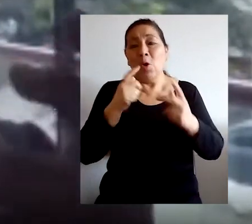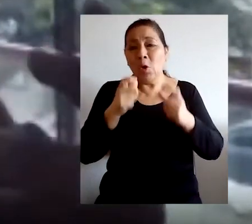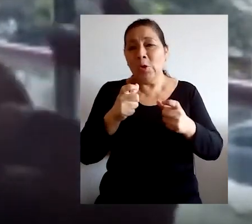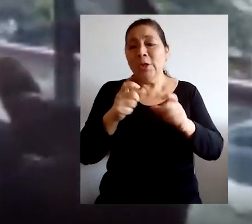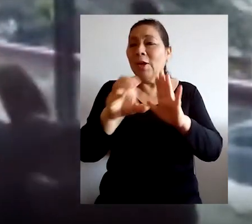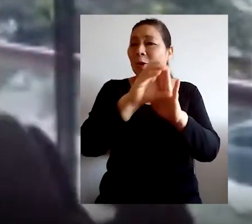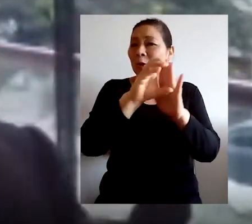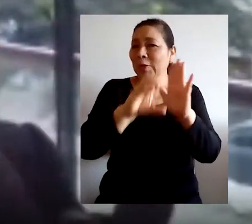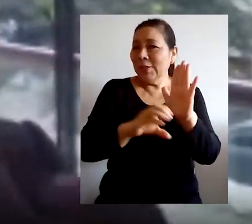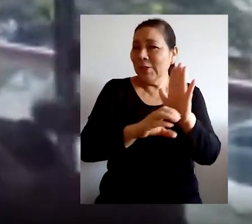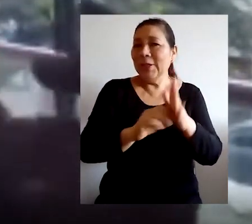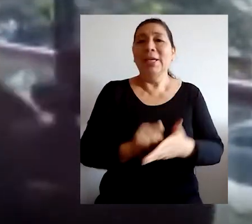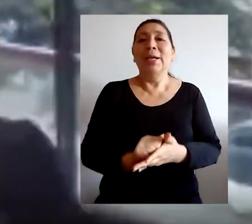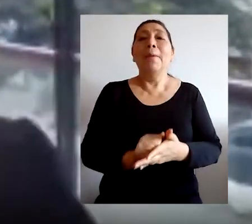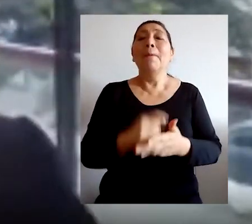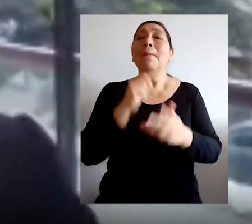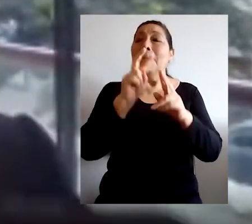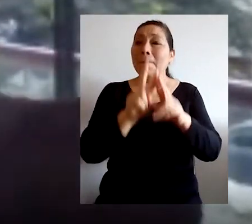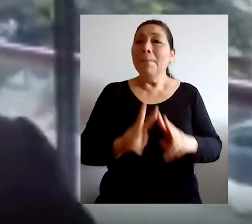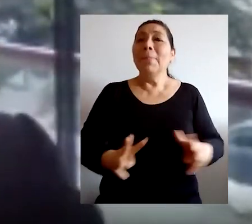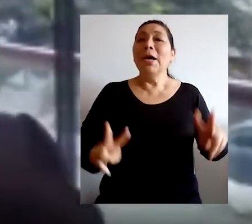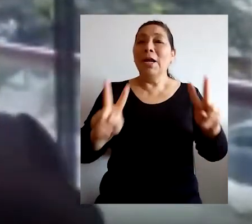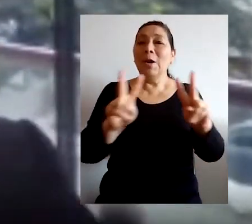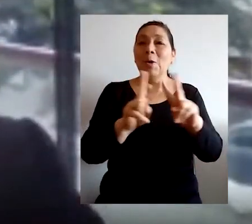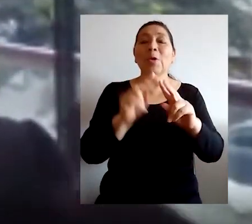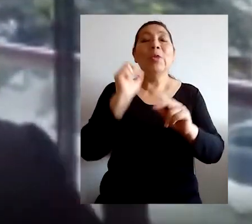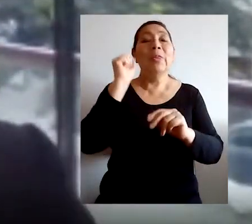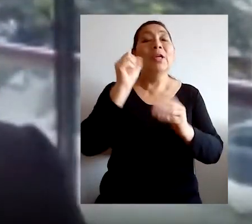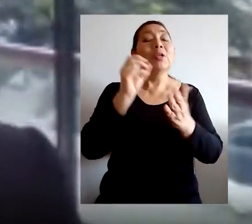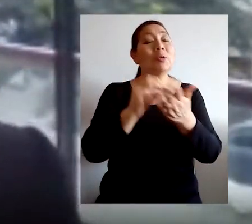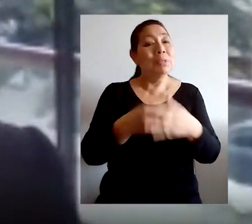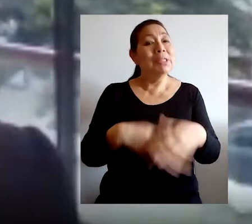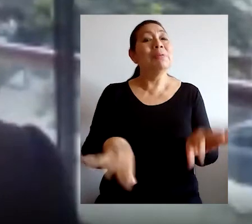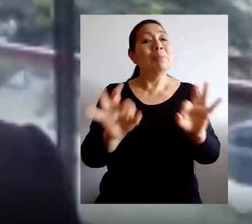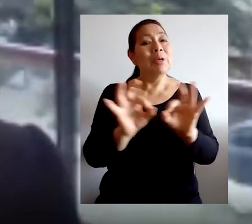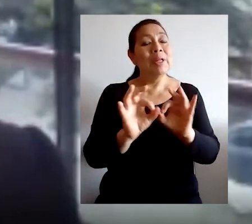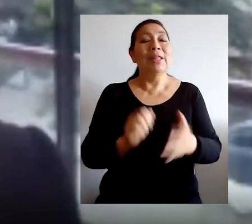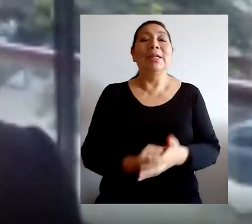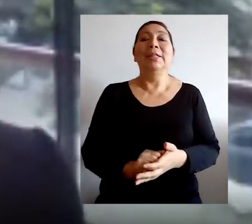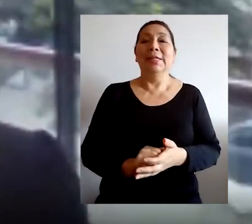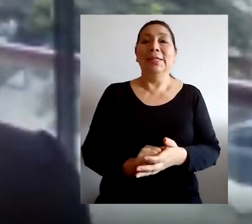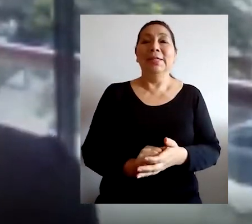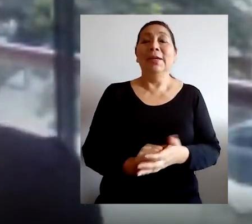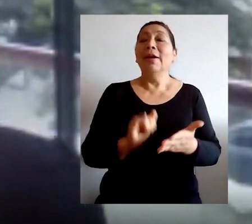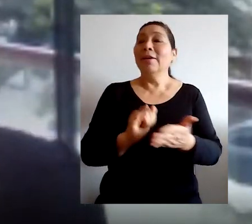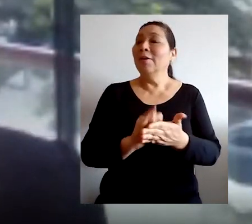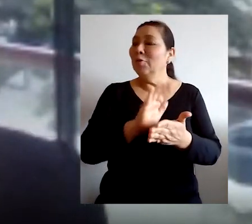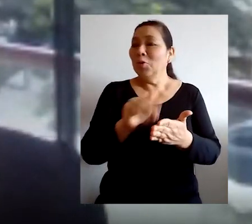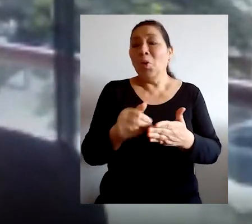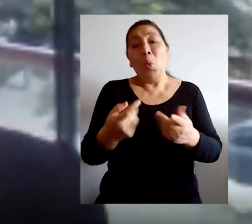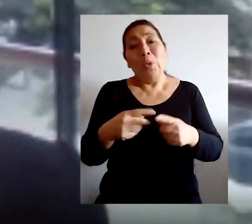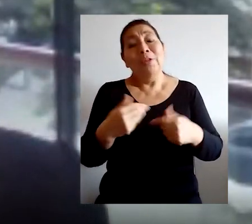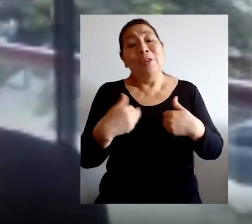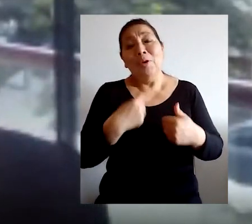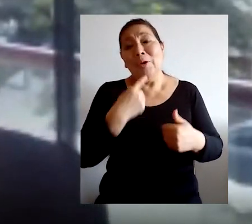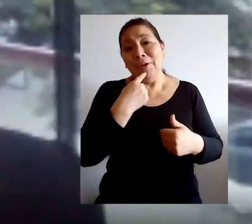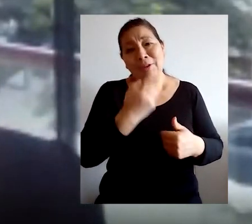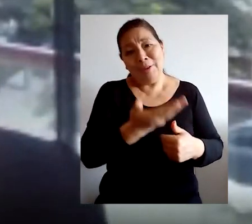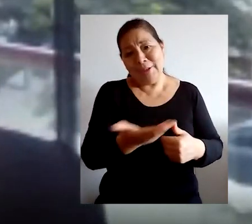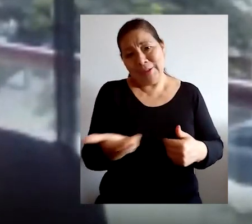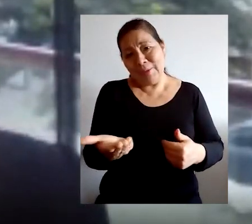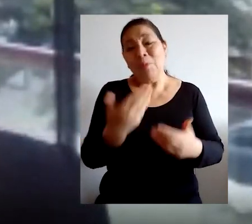de constitucionalidad valorando la protección de derechos fundamentales. Es todo lo cuanto tenía que